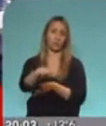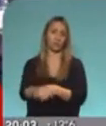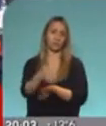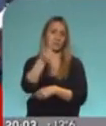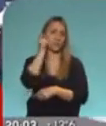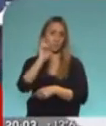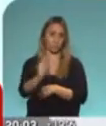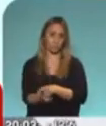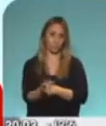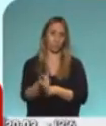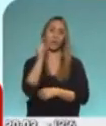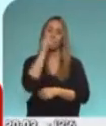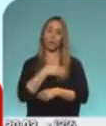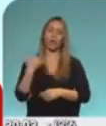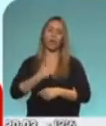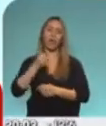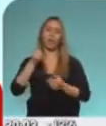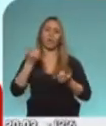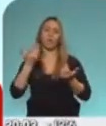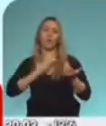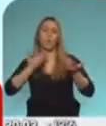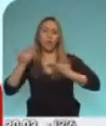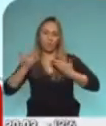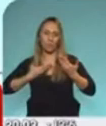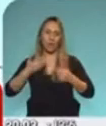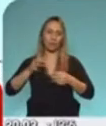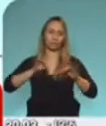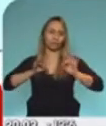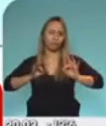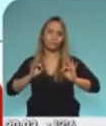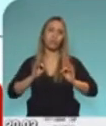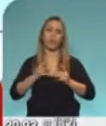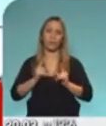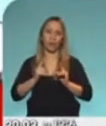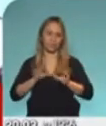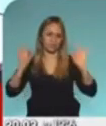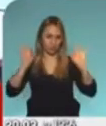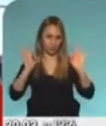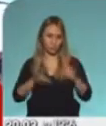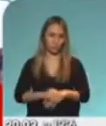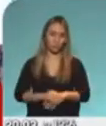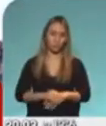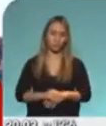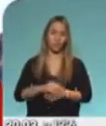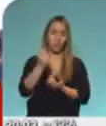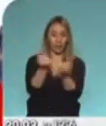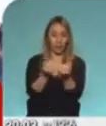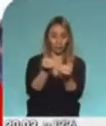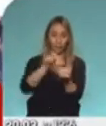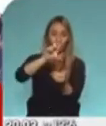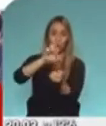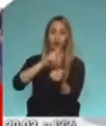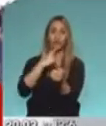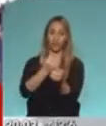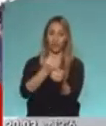padres con golpes, pero están en el domicilio, están fuera de peligro. El Corsa finalmente se detiene